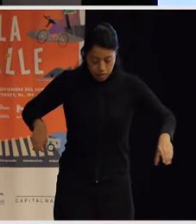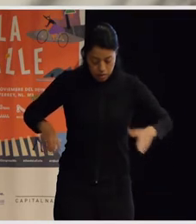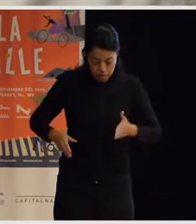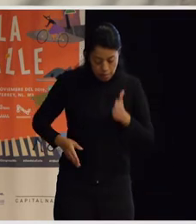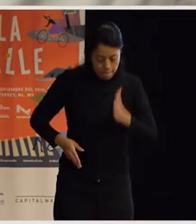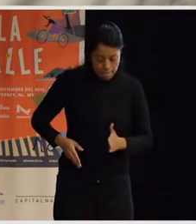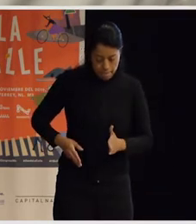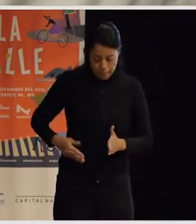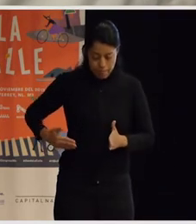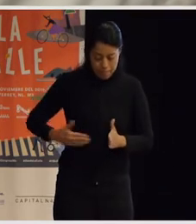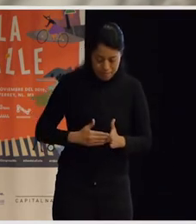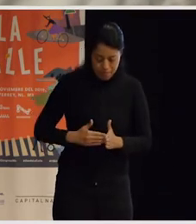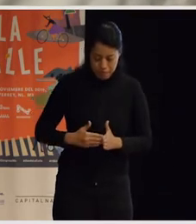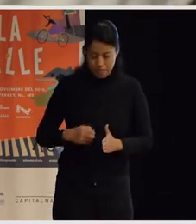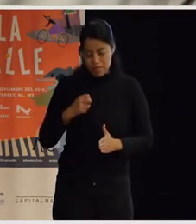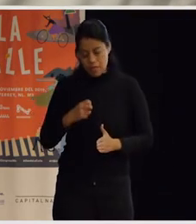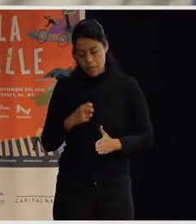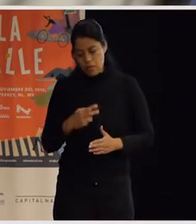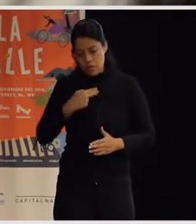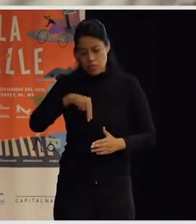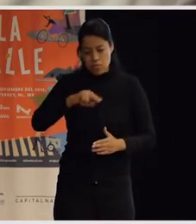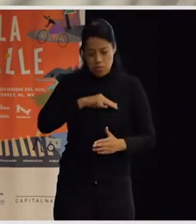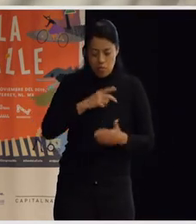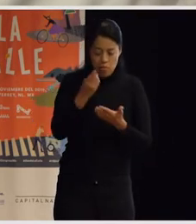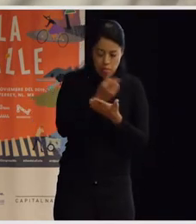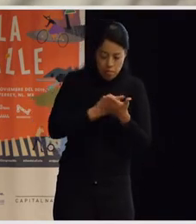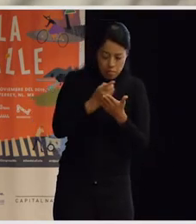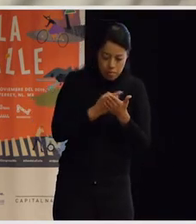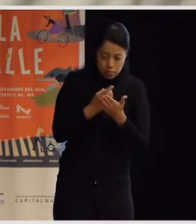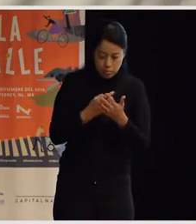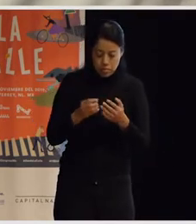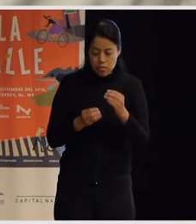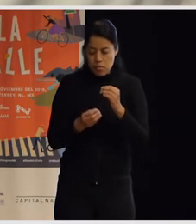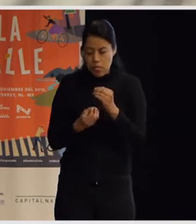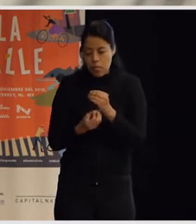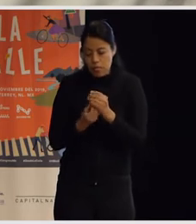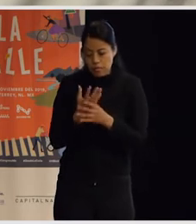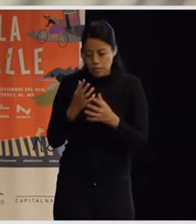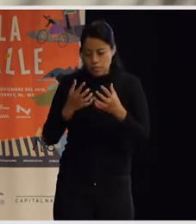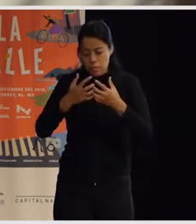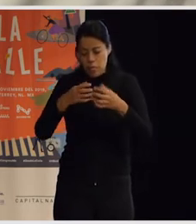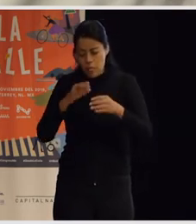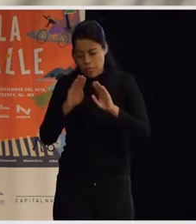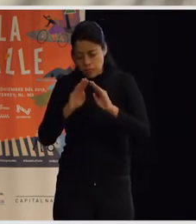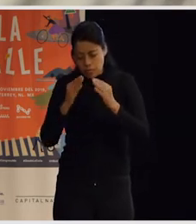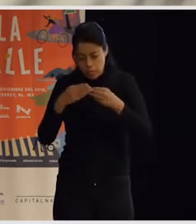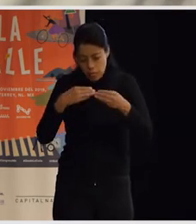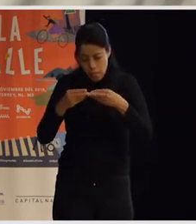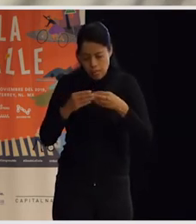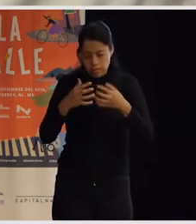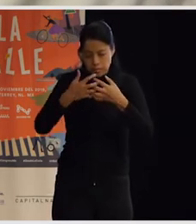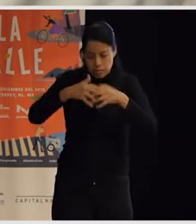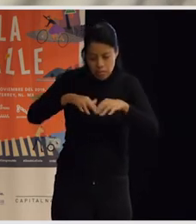etcétera y entonces justo con ese aprendizaje diseñamos un modelo híbrido que por ahora pues va a estar en tres ciudades